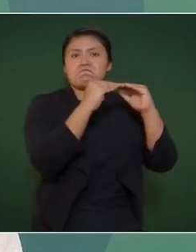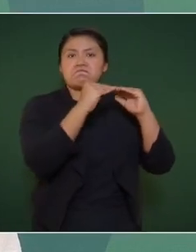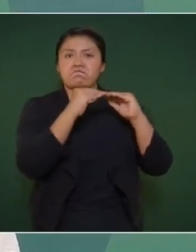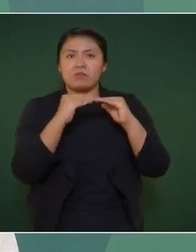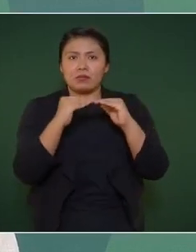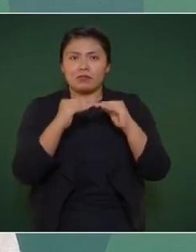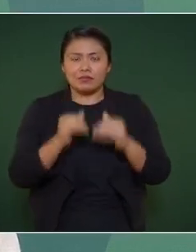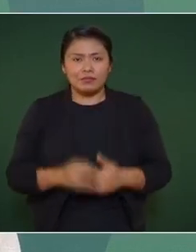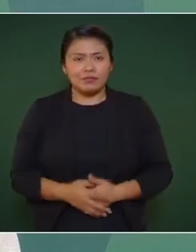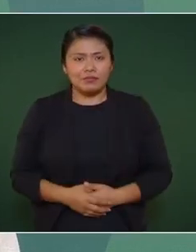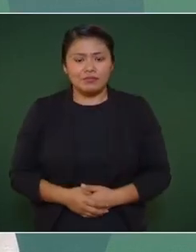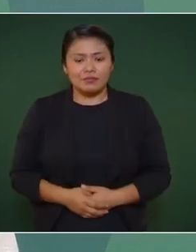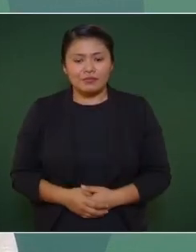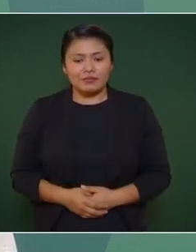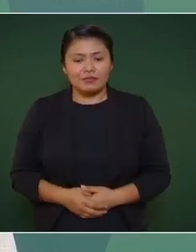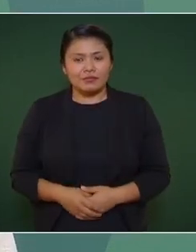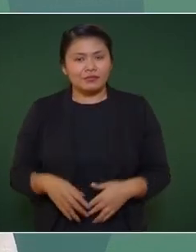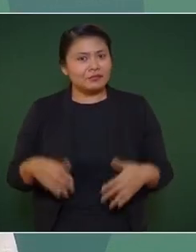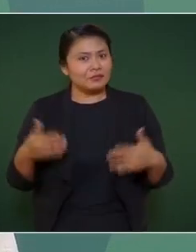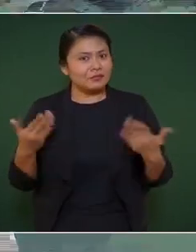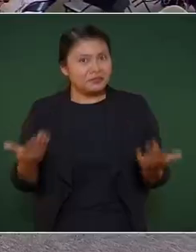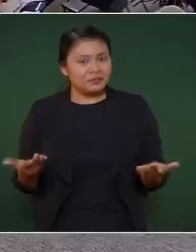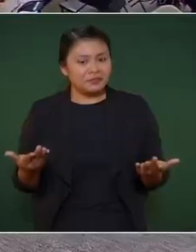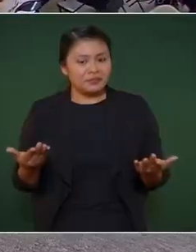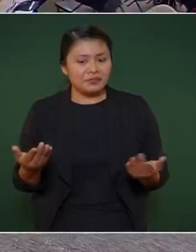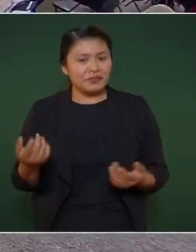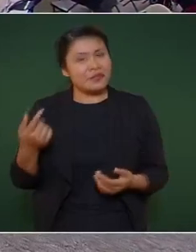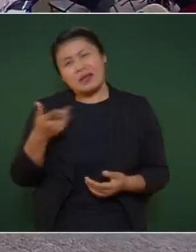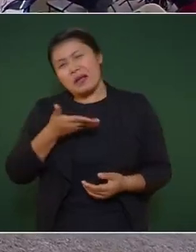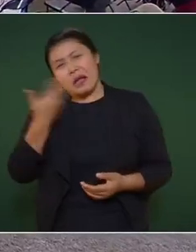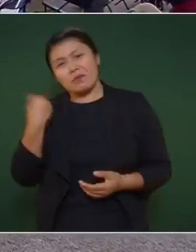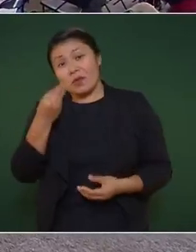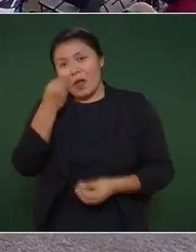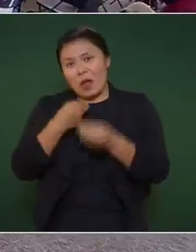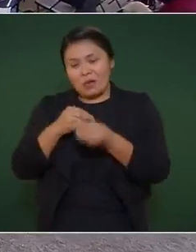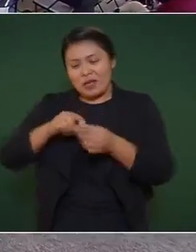Bueno, entonces nos vamos a una picada, ¿no?